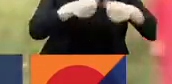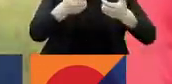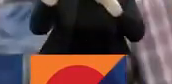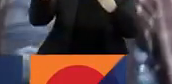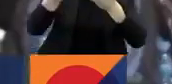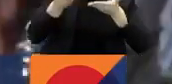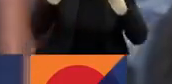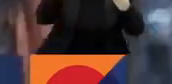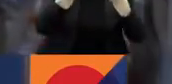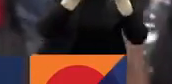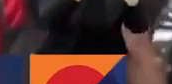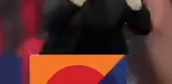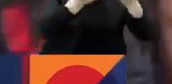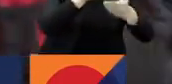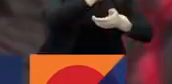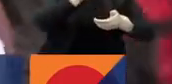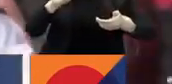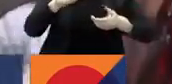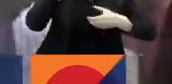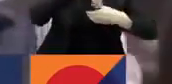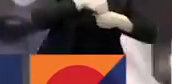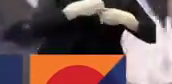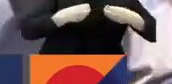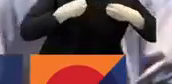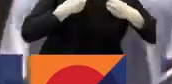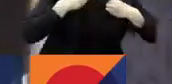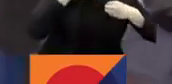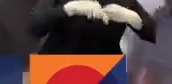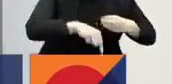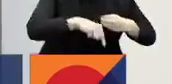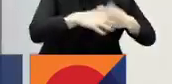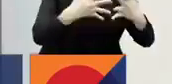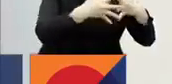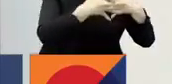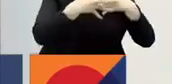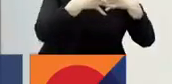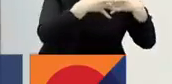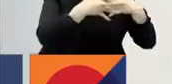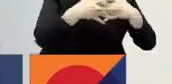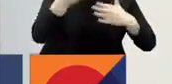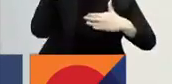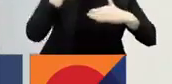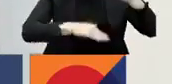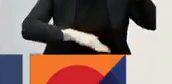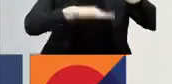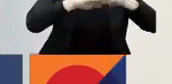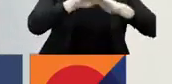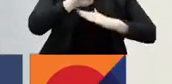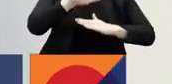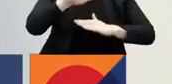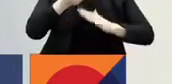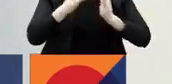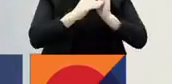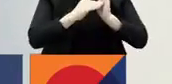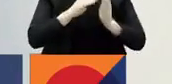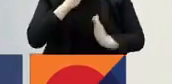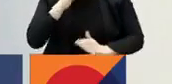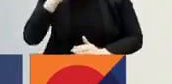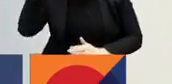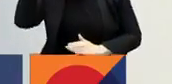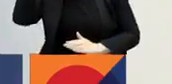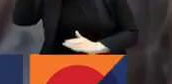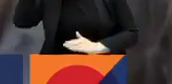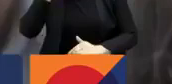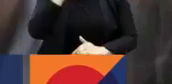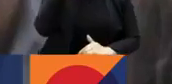admitidos para 2021 en su país, por encima del límite actual de 15.000 fijado por Donald Trump. A pesar de ello, el mandatario